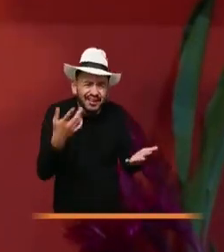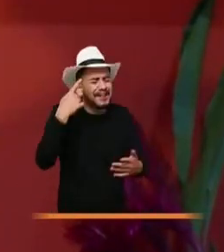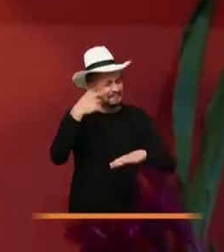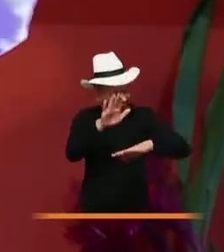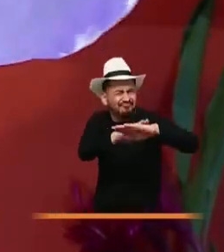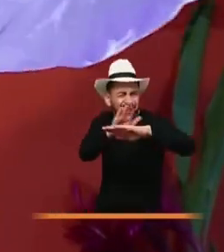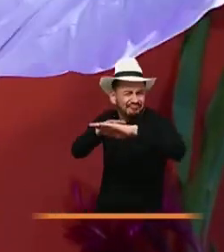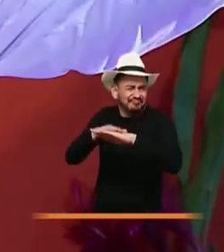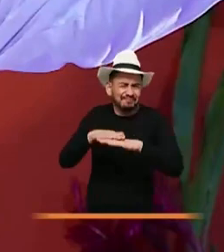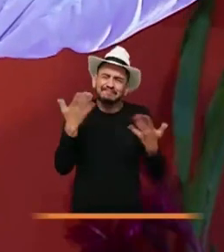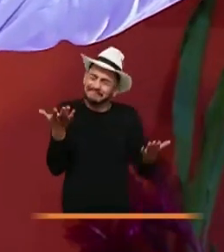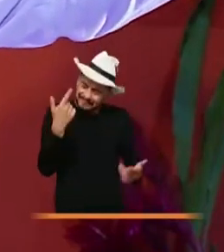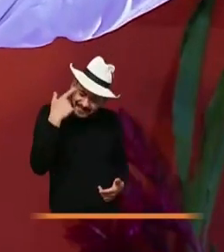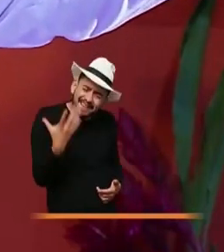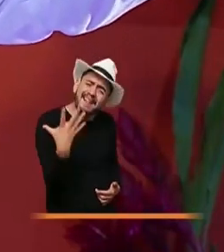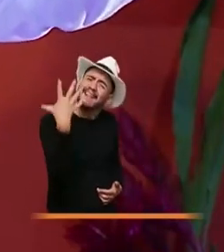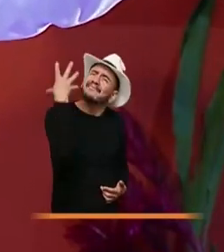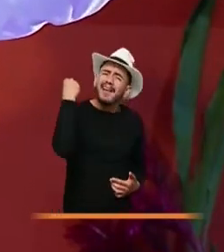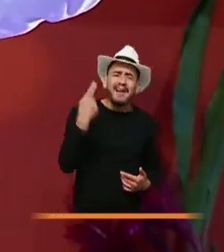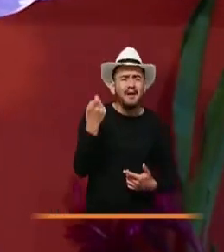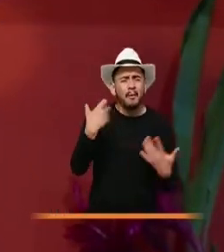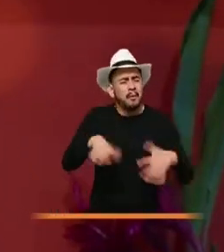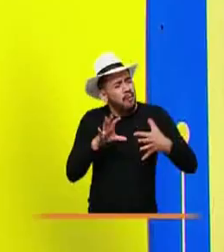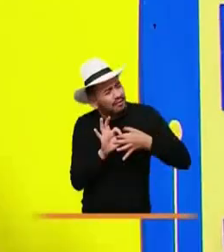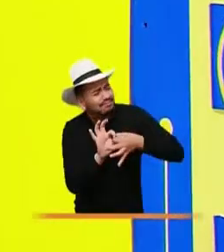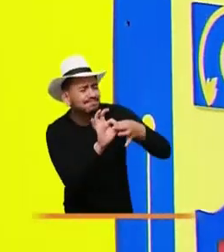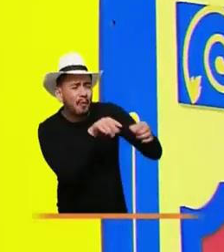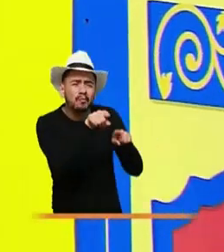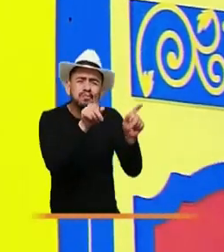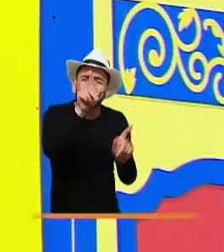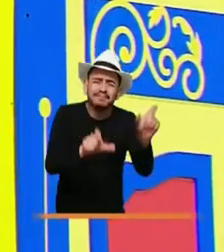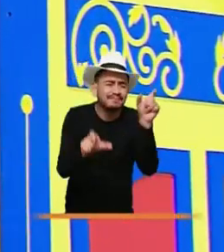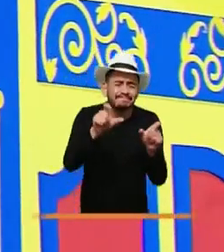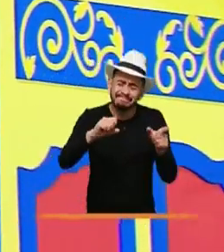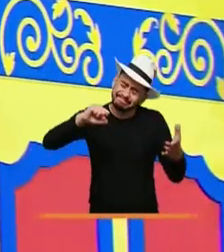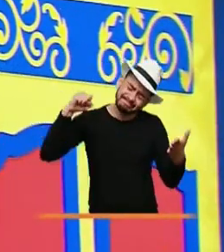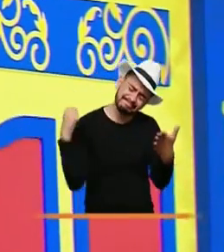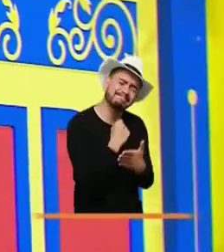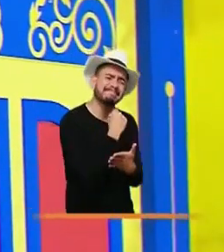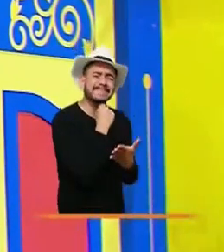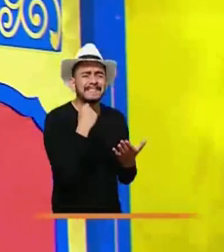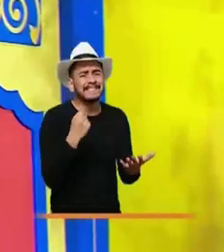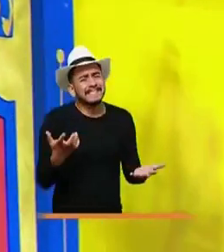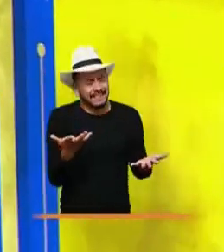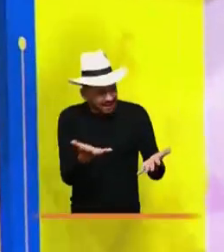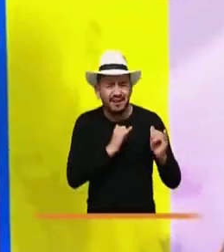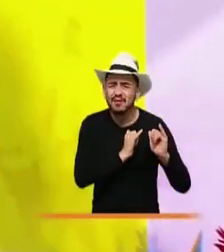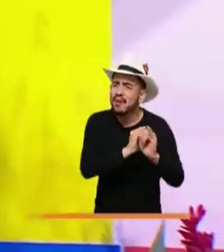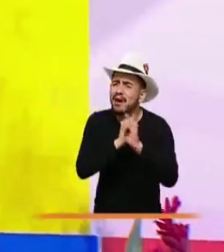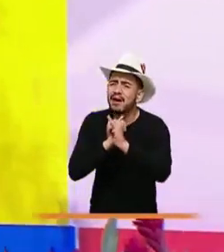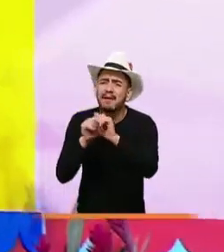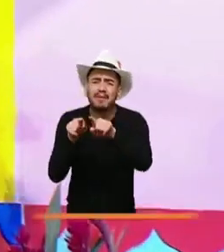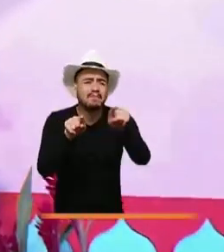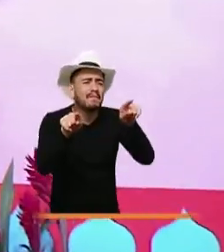falta el calor de nuestra gente y también me ha devuelto el